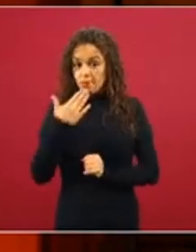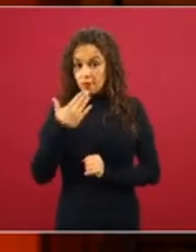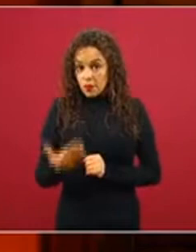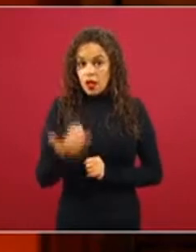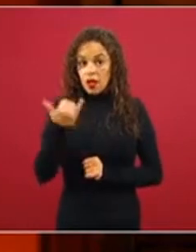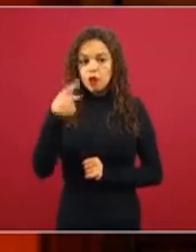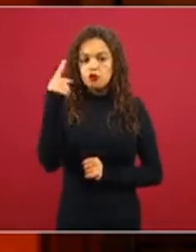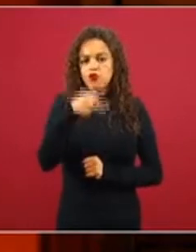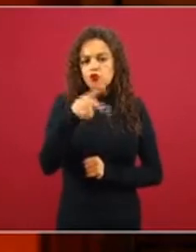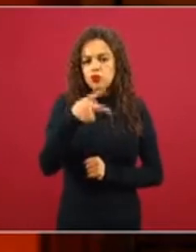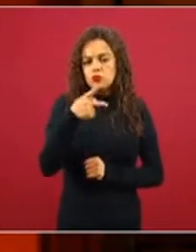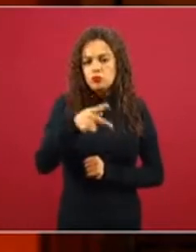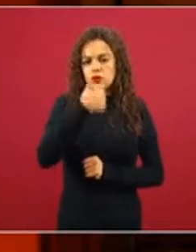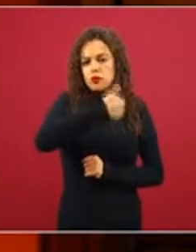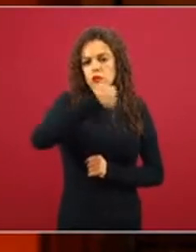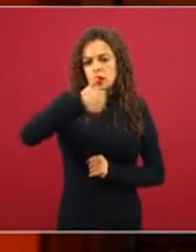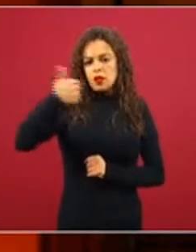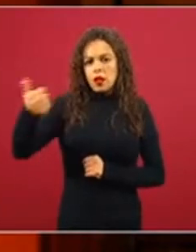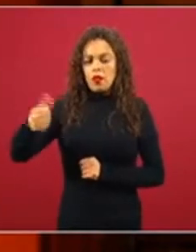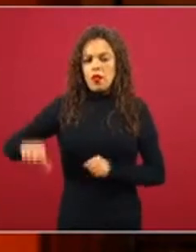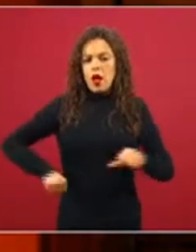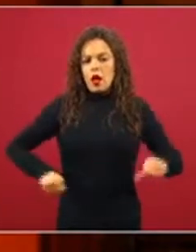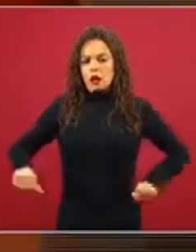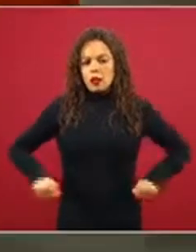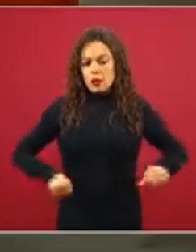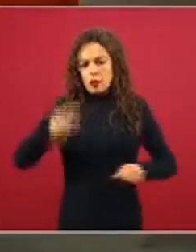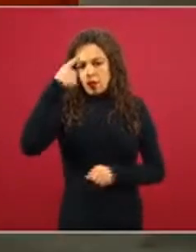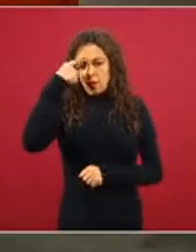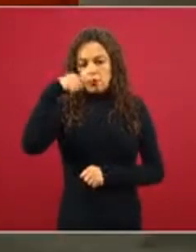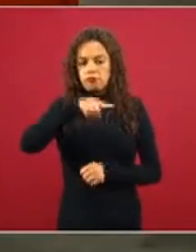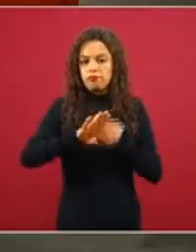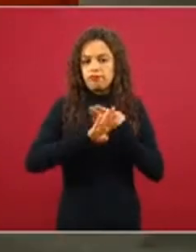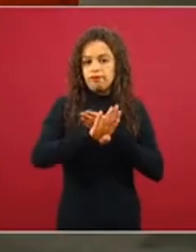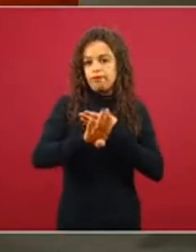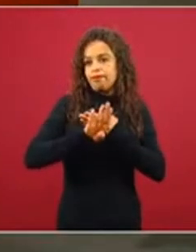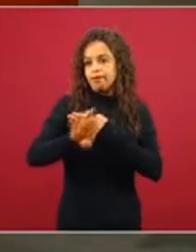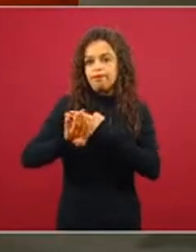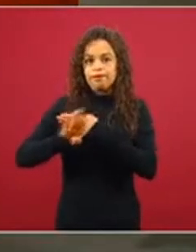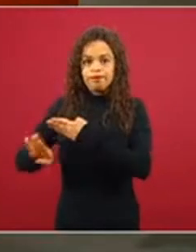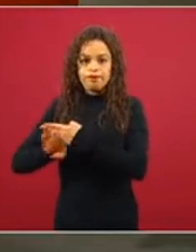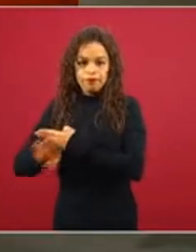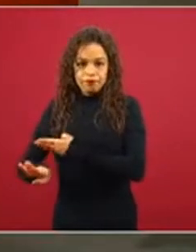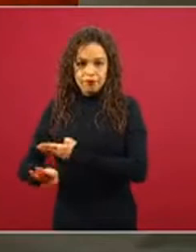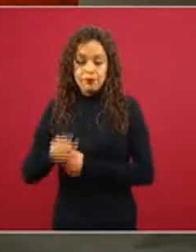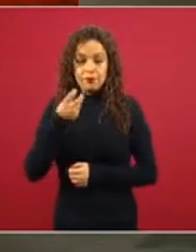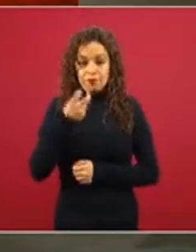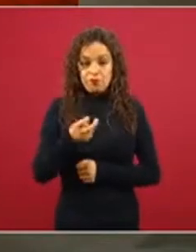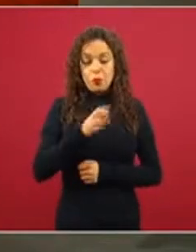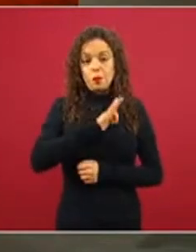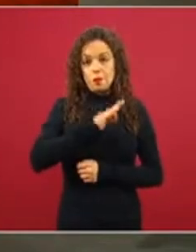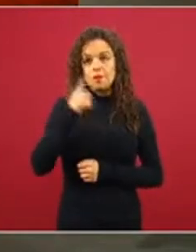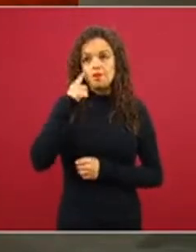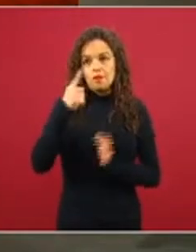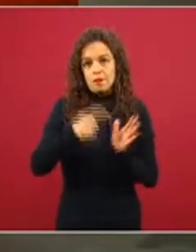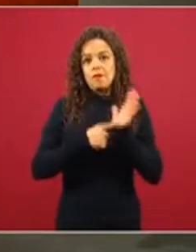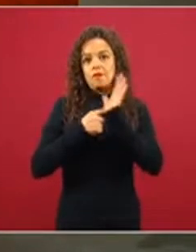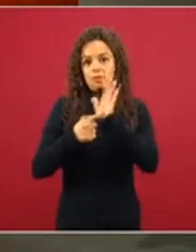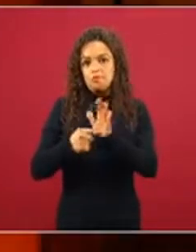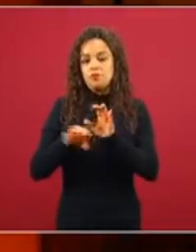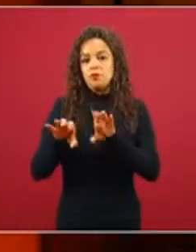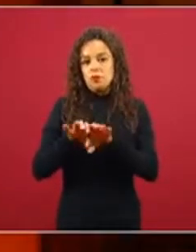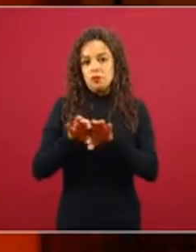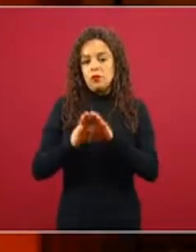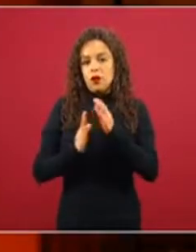actividades de mitigación, que en su momento podremos ver cómo se va presentando los picos epidémicos en